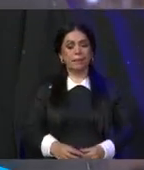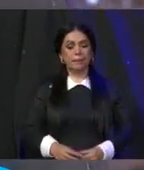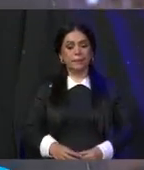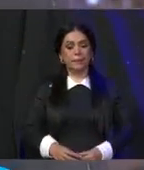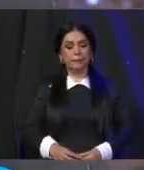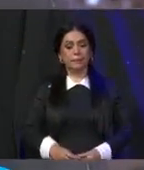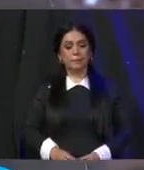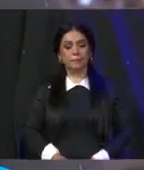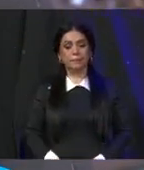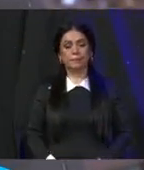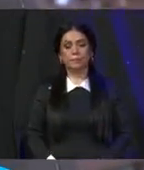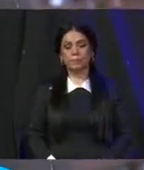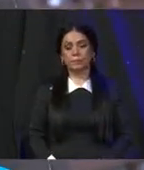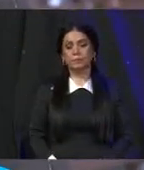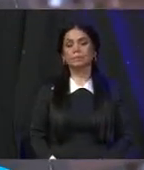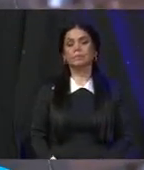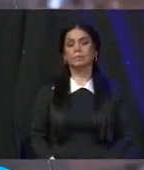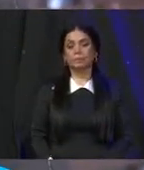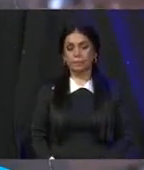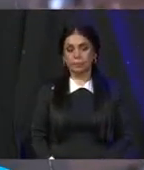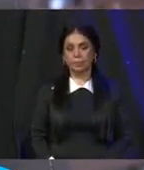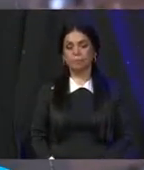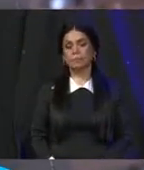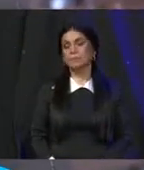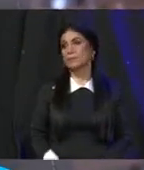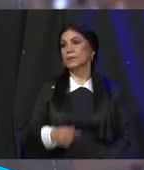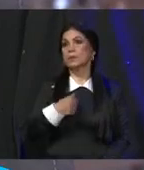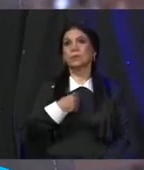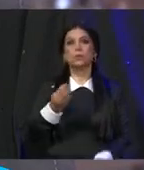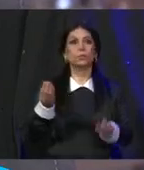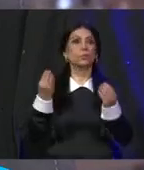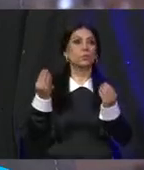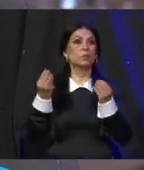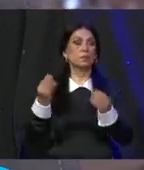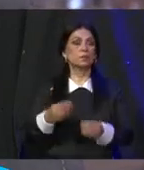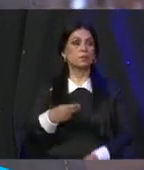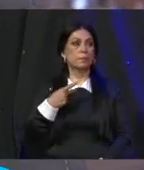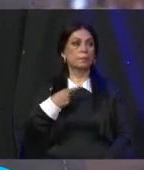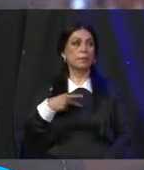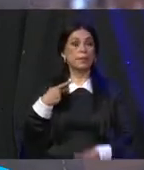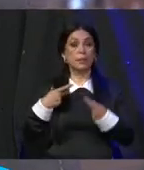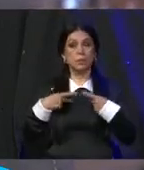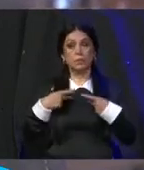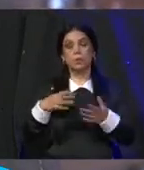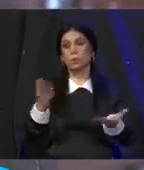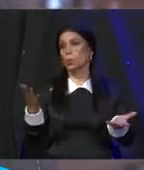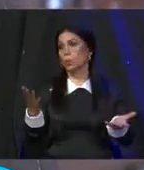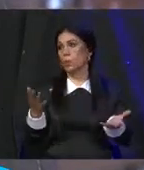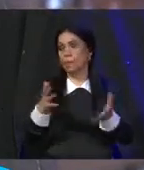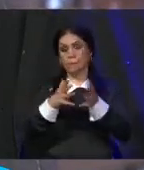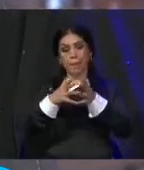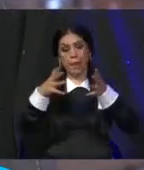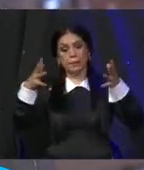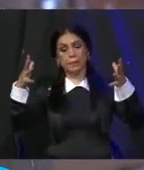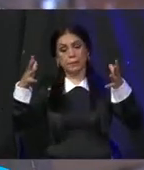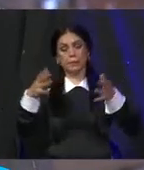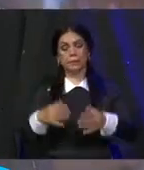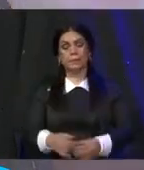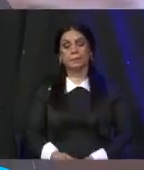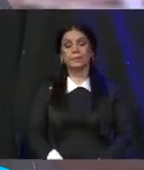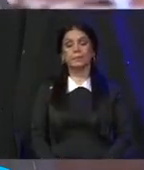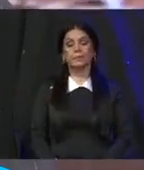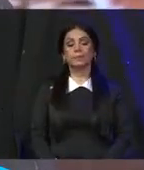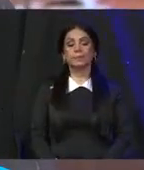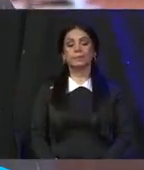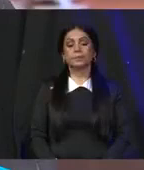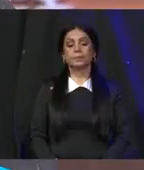menos de 1,000 personas a uno de casi 4,000, uh-huh, yo no sé cuántos caben ahí, pues era un brinco demasiado grande. Uh-huh. Y luego después